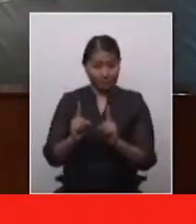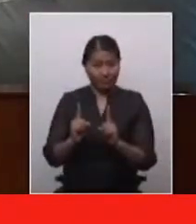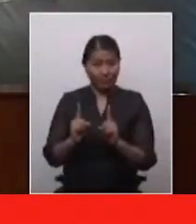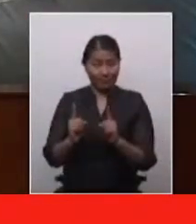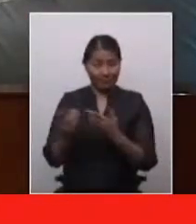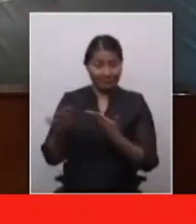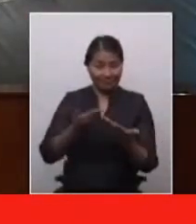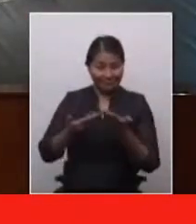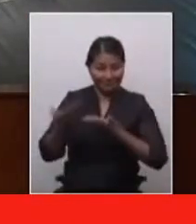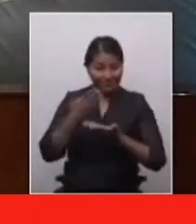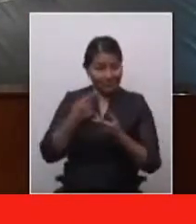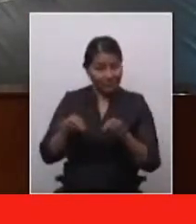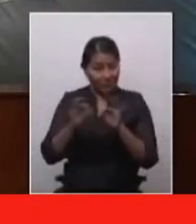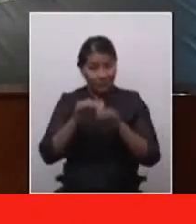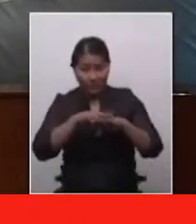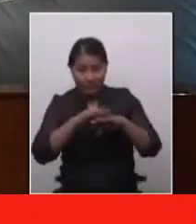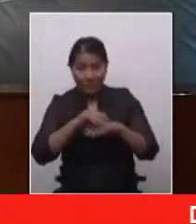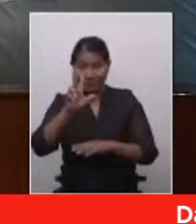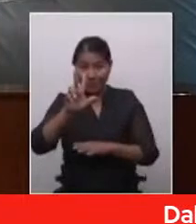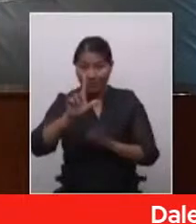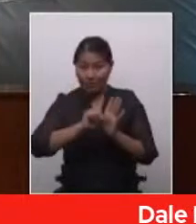y recuerden que la dinámica son